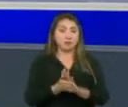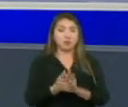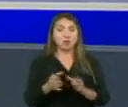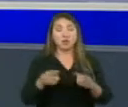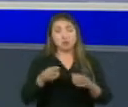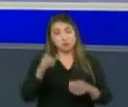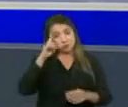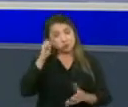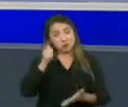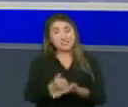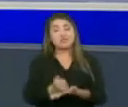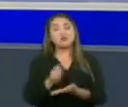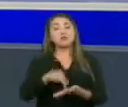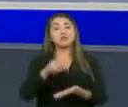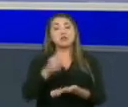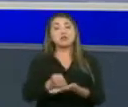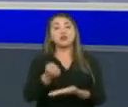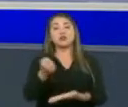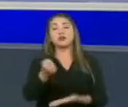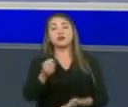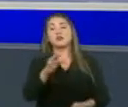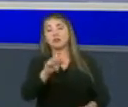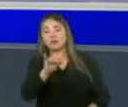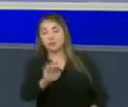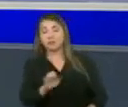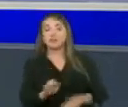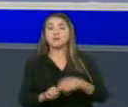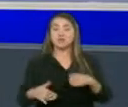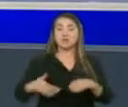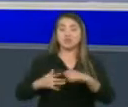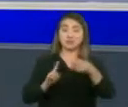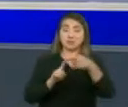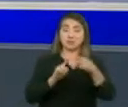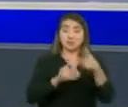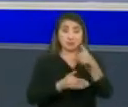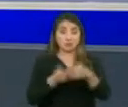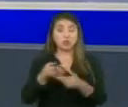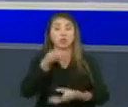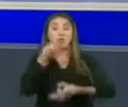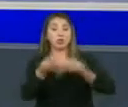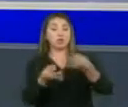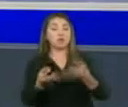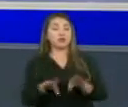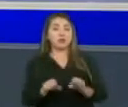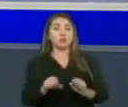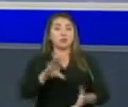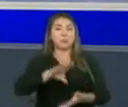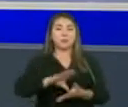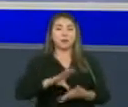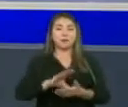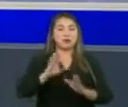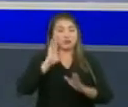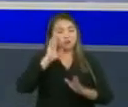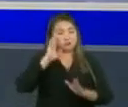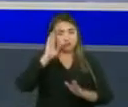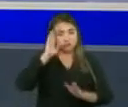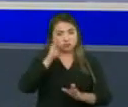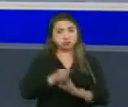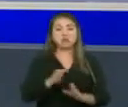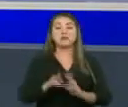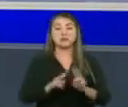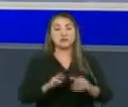Osandón, Felipe Huart también, que quieren participar de este proceso porque ya está el país embarcado y no